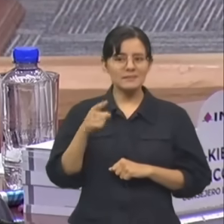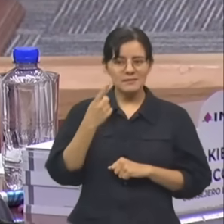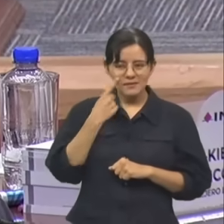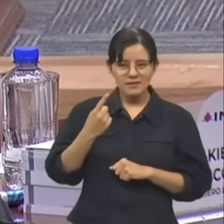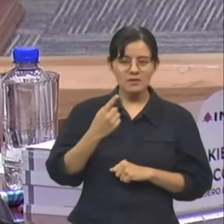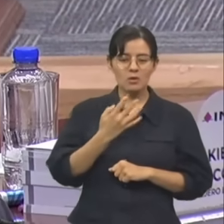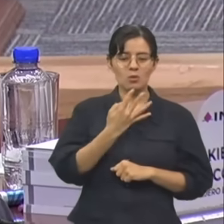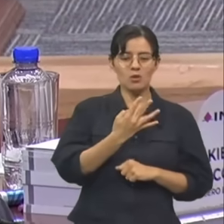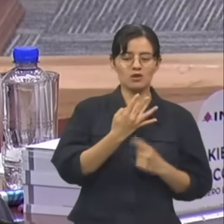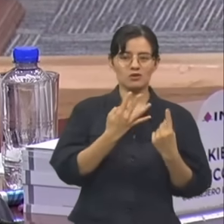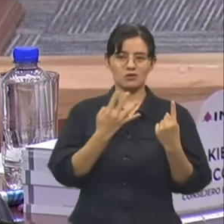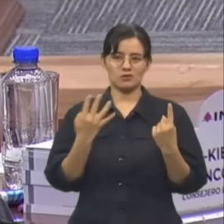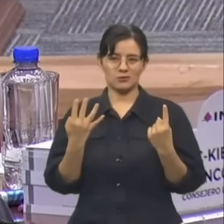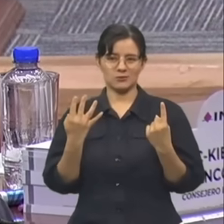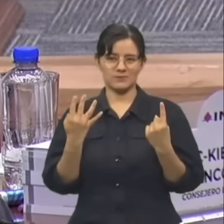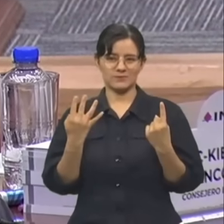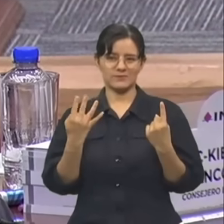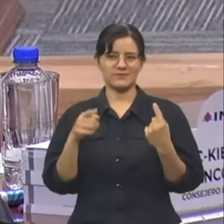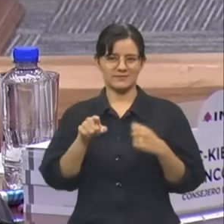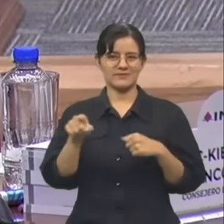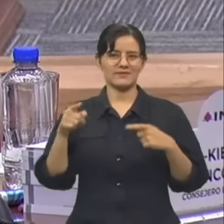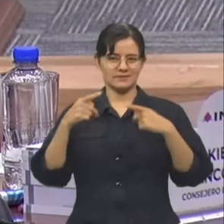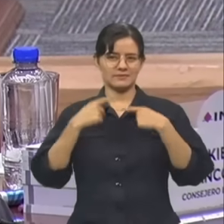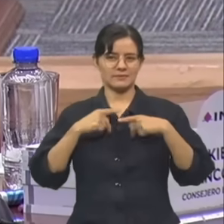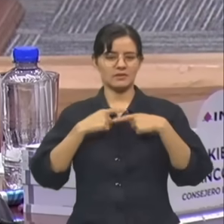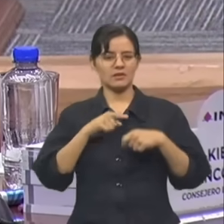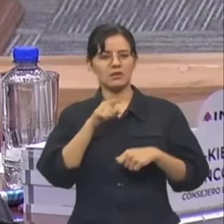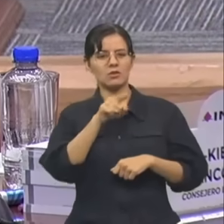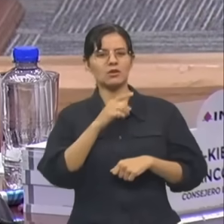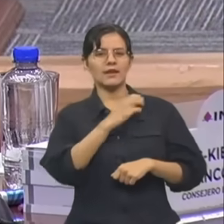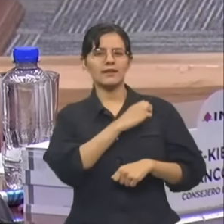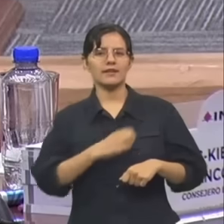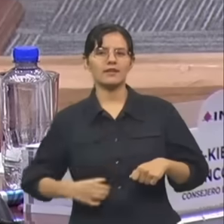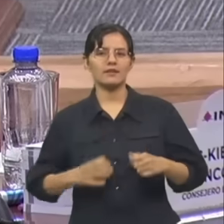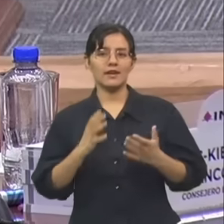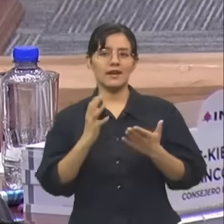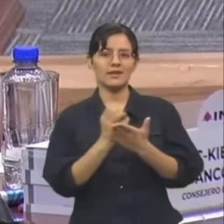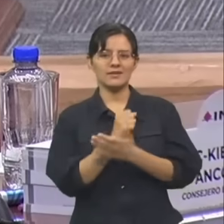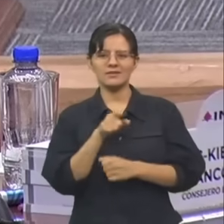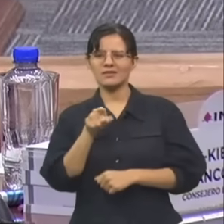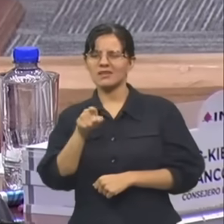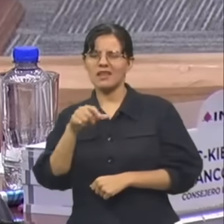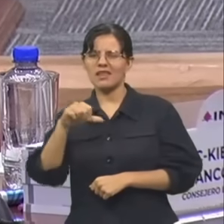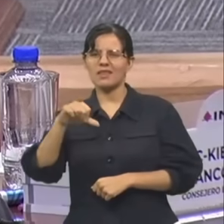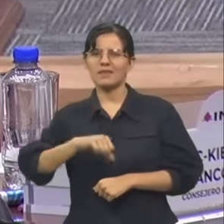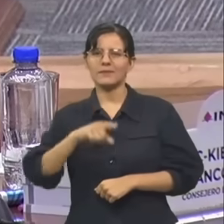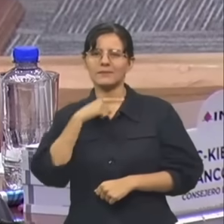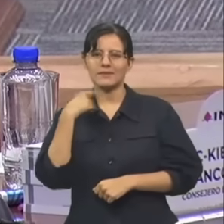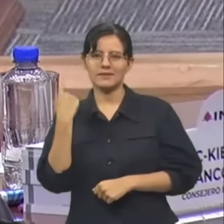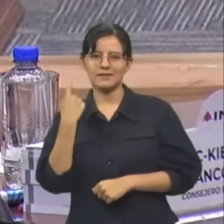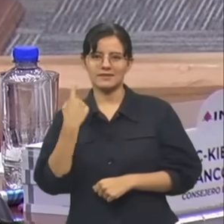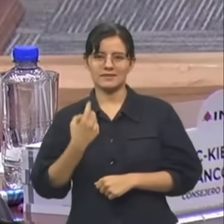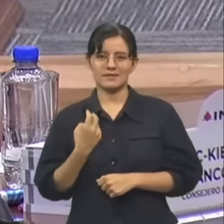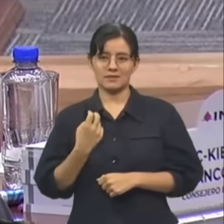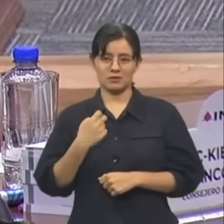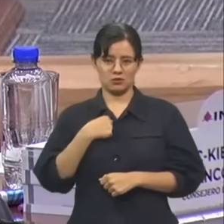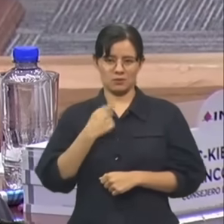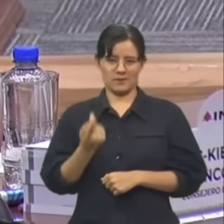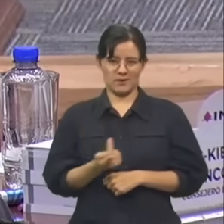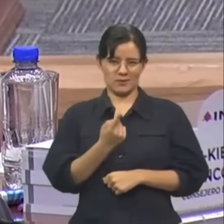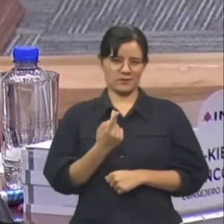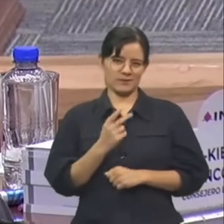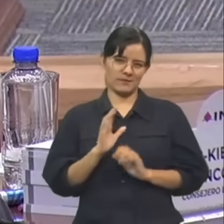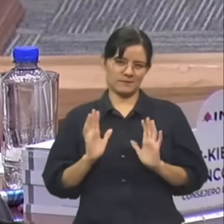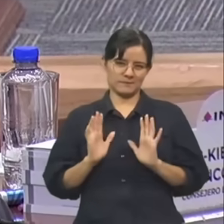4 a un entre el peso de Cada ciudadano que votaba por un candidato ganador y por otro perdedor eh per Eso no tiene que ver con mi pregunta mi